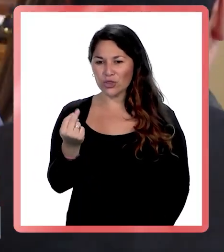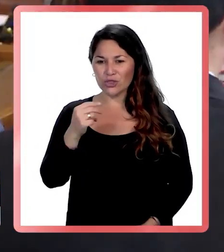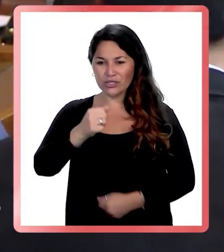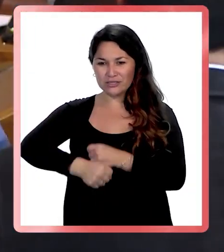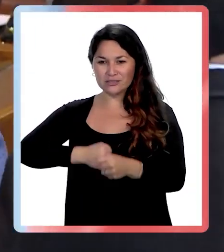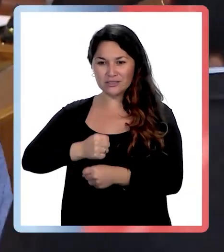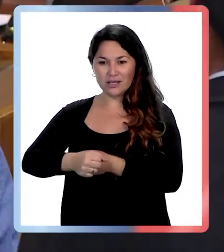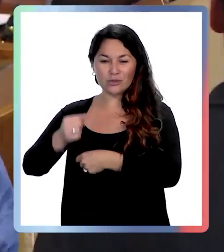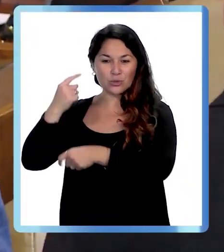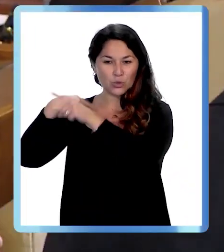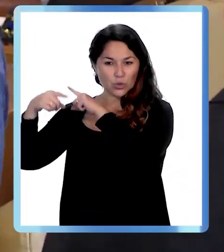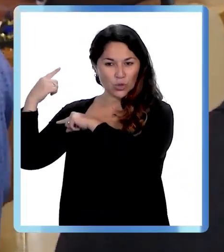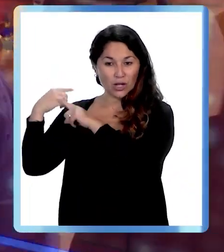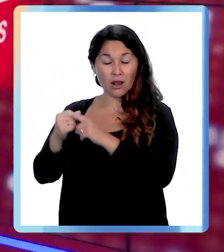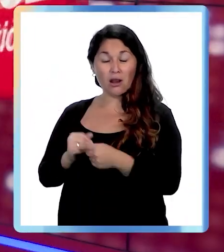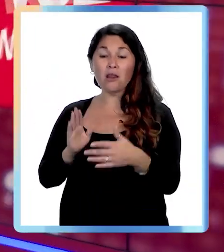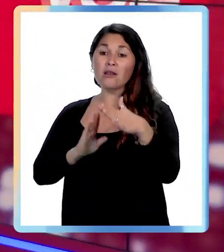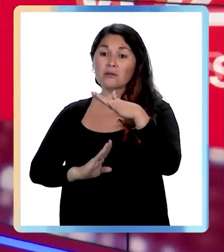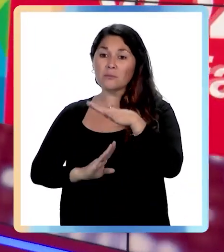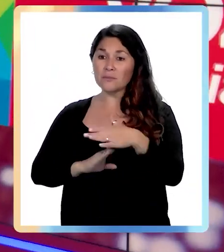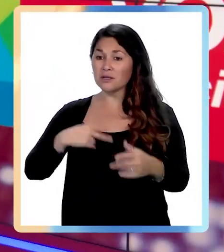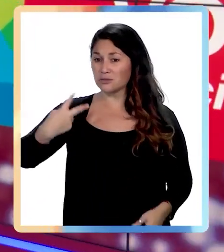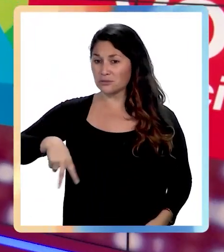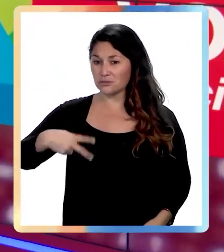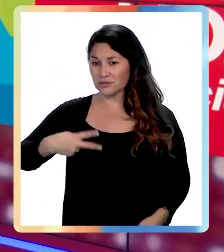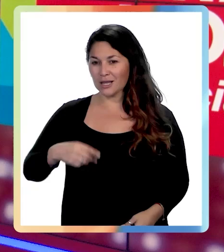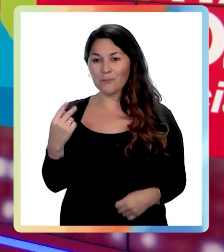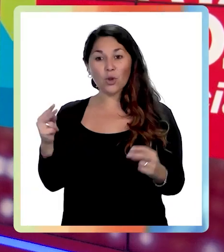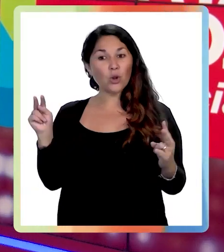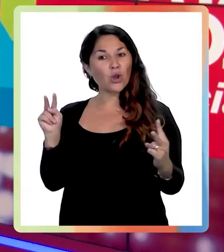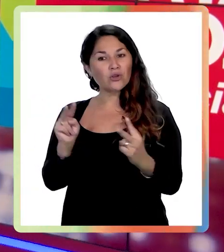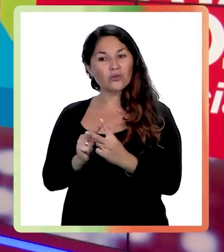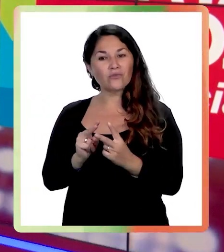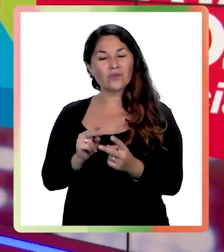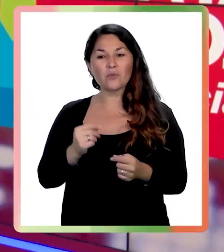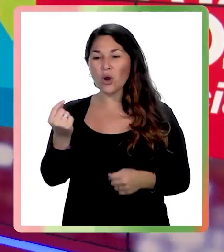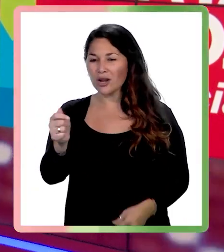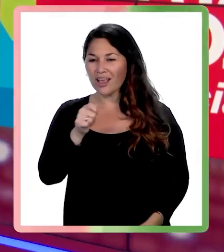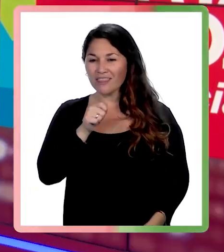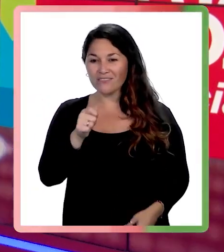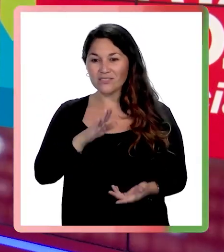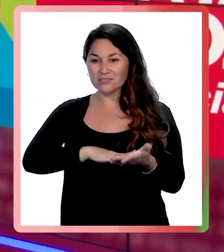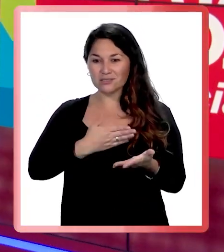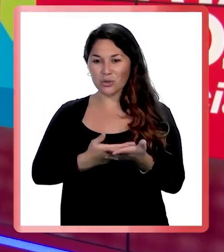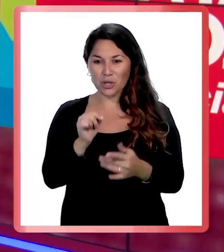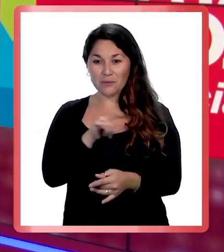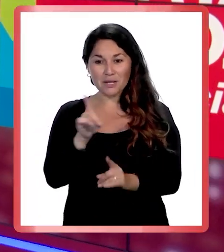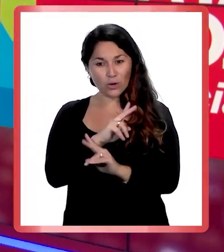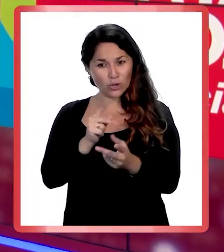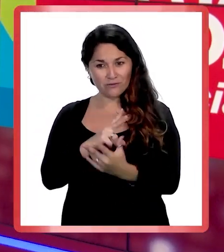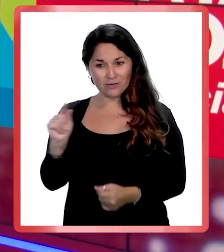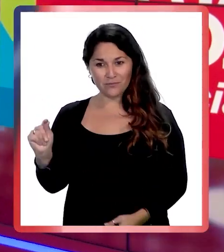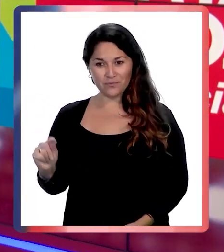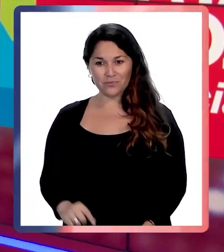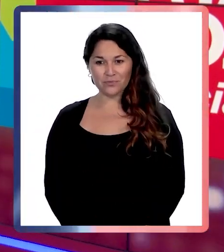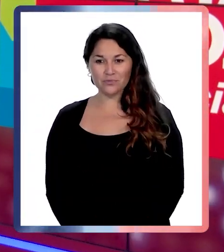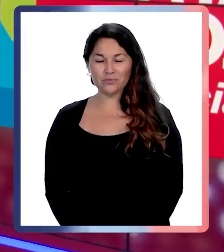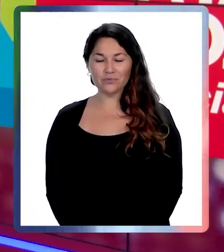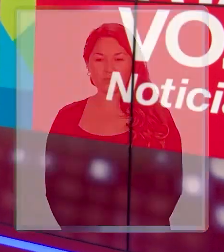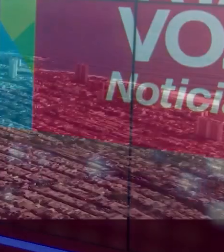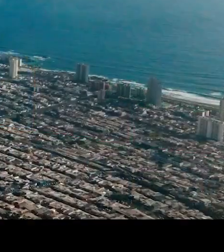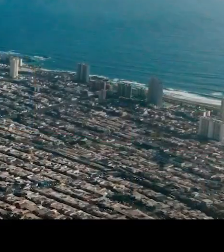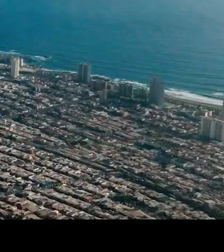112 años de historia. Hacemos un breve alto a las noticias y volvemos con la entrevista de salud de la semana. No se